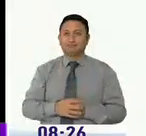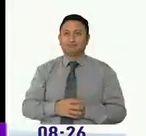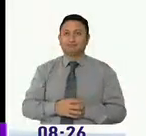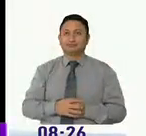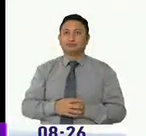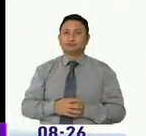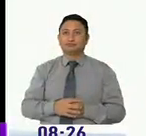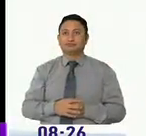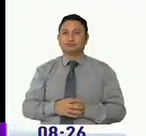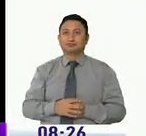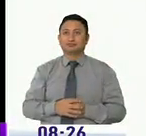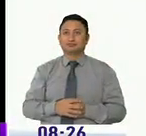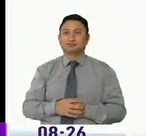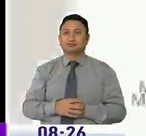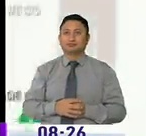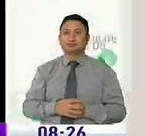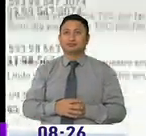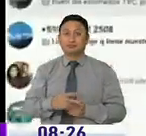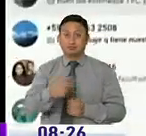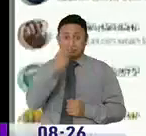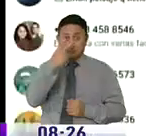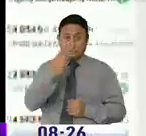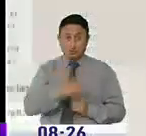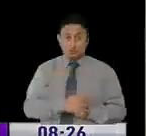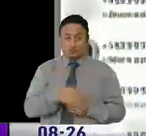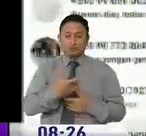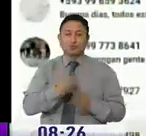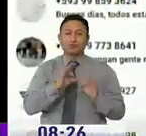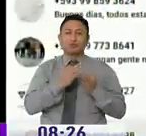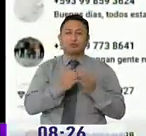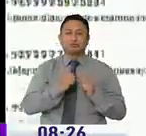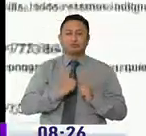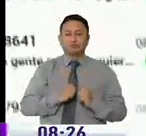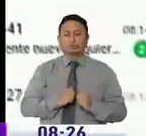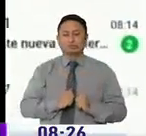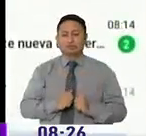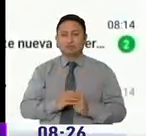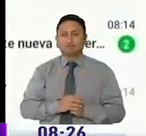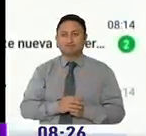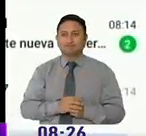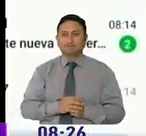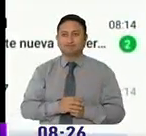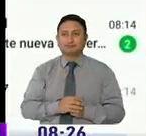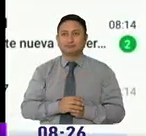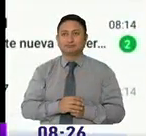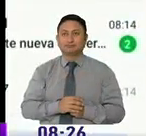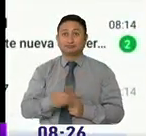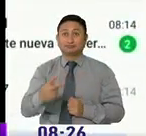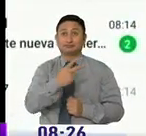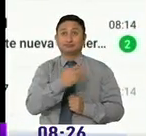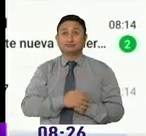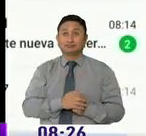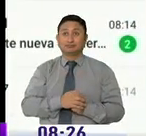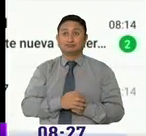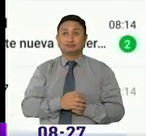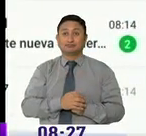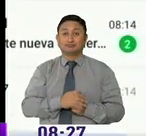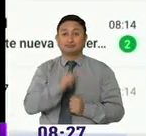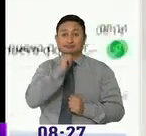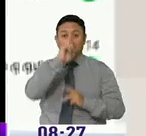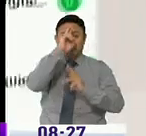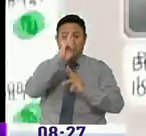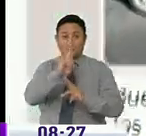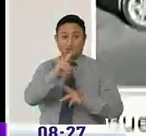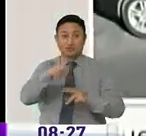099-547-3074. Es de este peludo. Si alguien lo vio, familia que sufre y no es para menos. Buenos días, Robert. Mira lo que no respetan las señales de tránsito. Señores